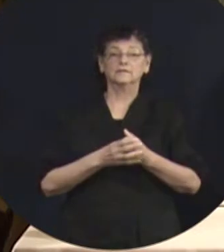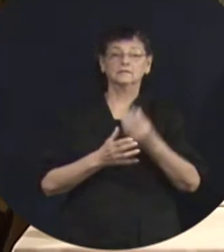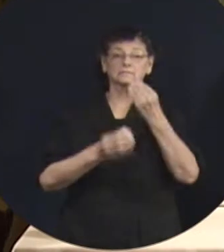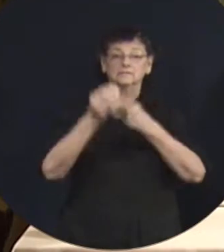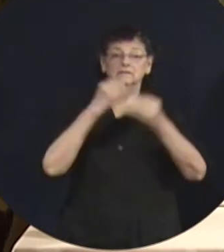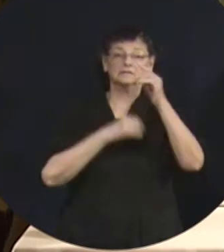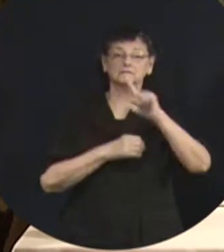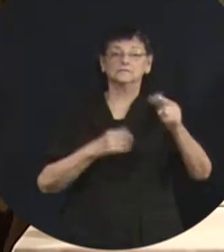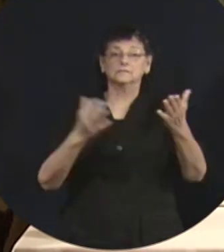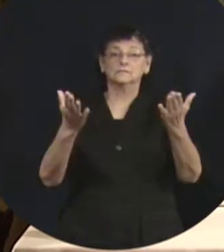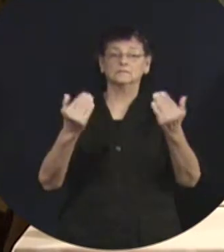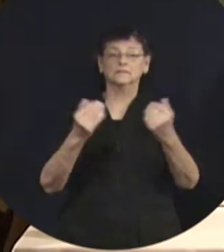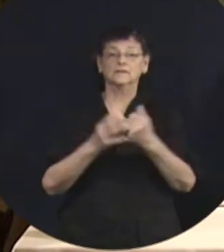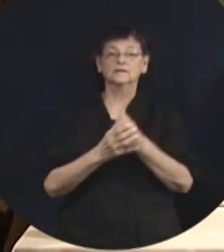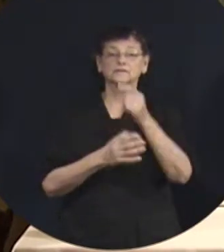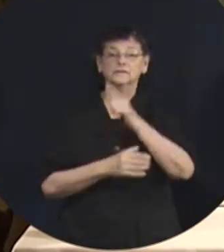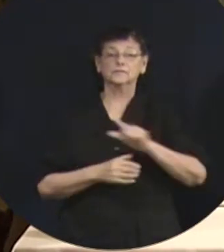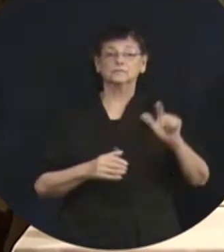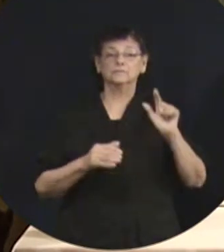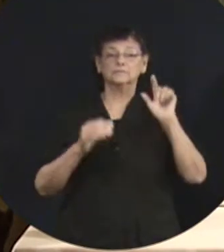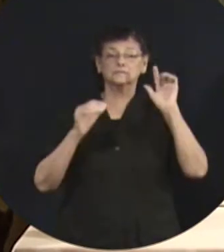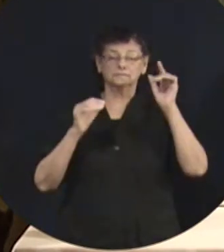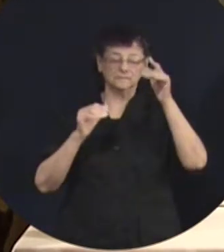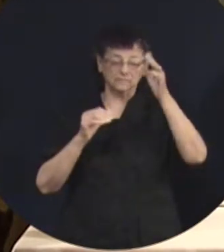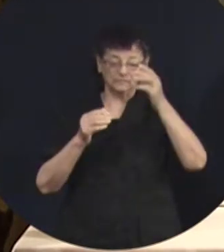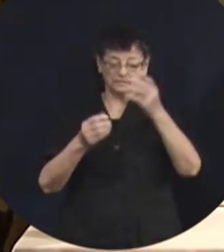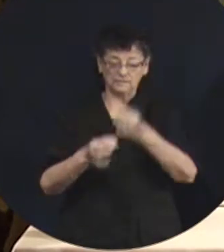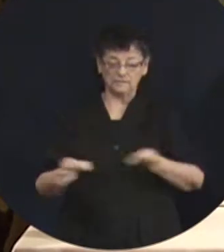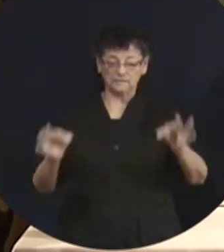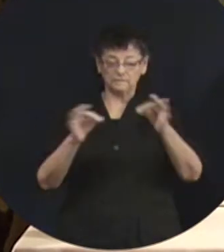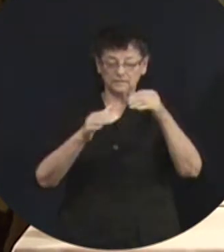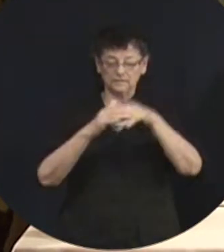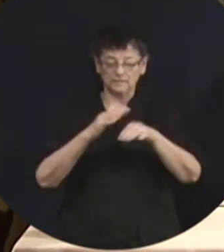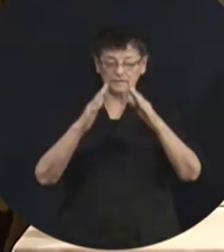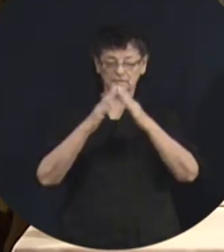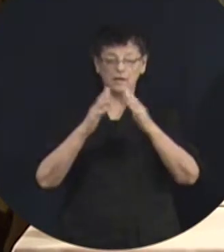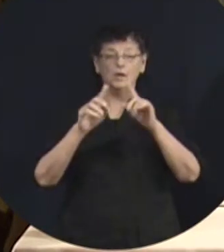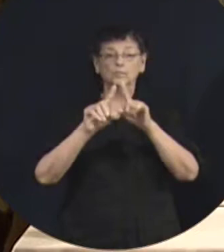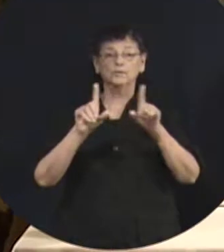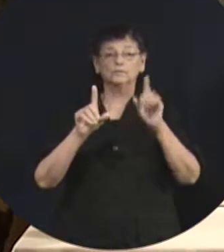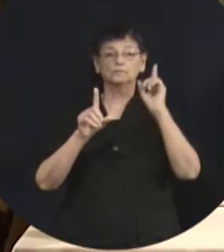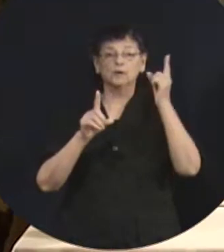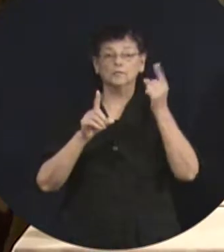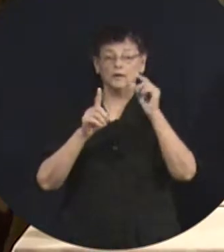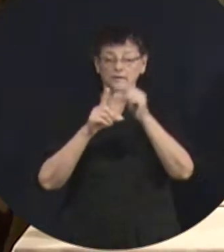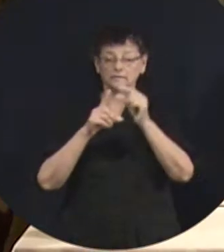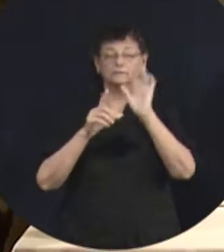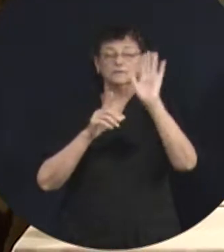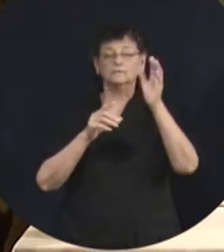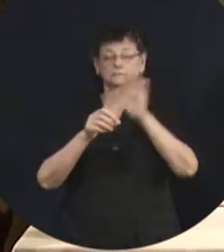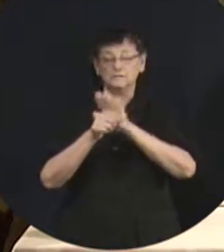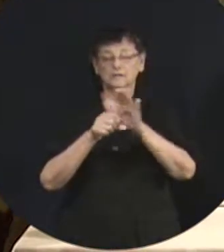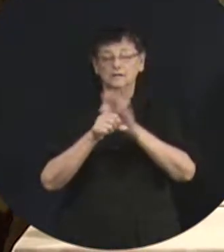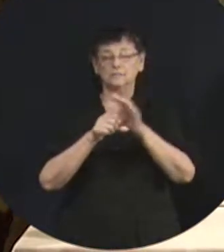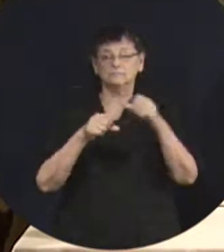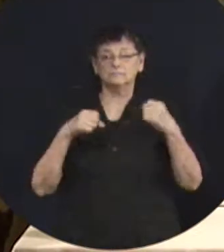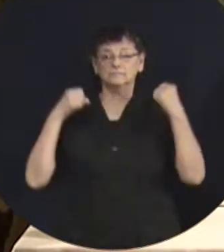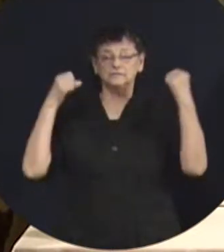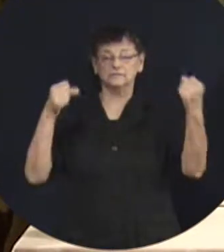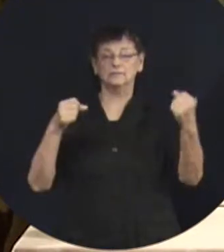la cena del Señor. Señor, no soy digno de que entres en mi casa, pero una palabra tuya